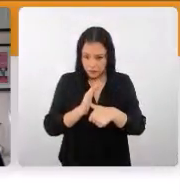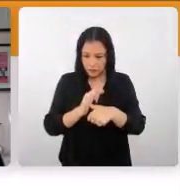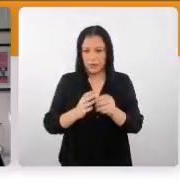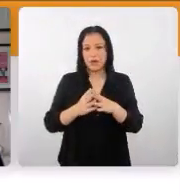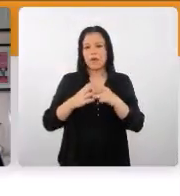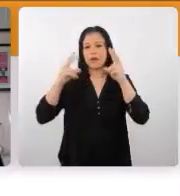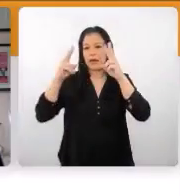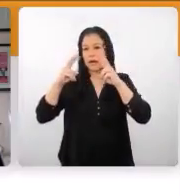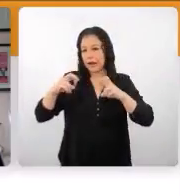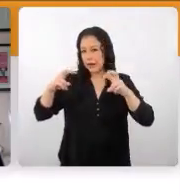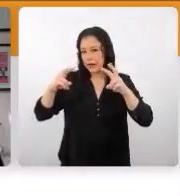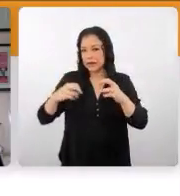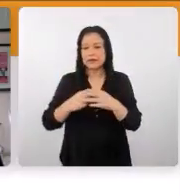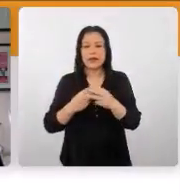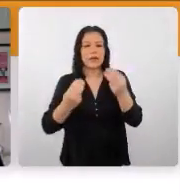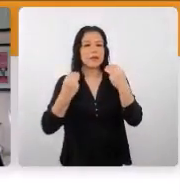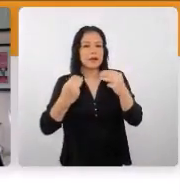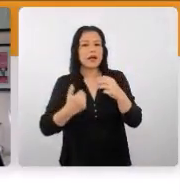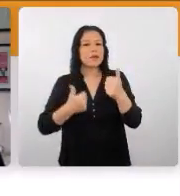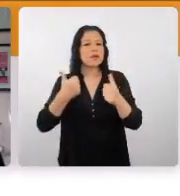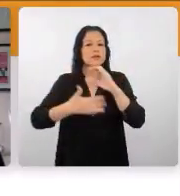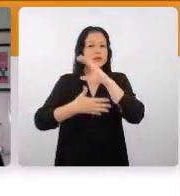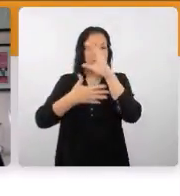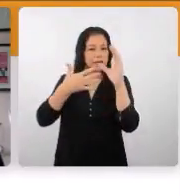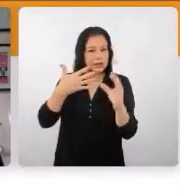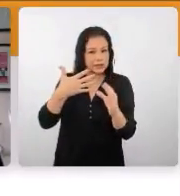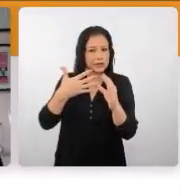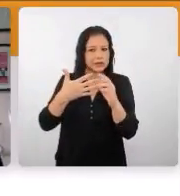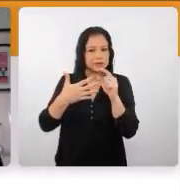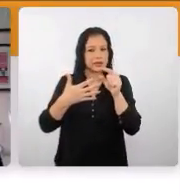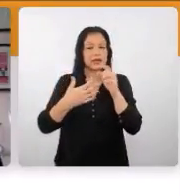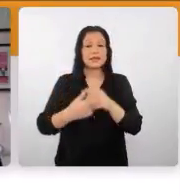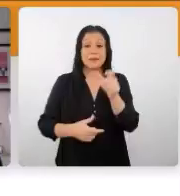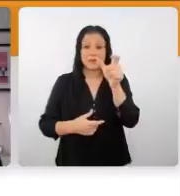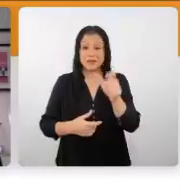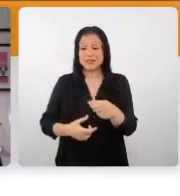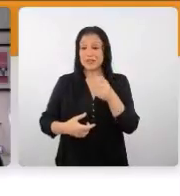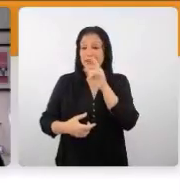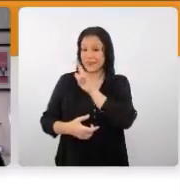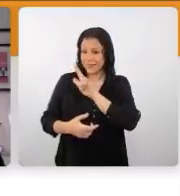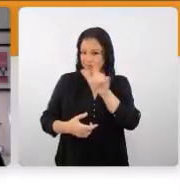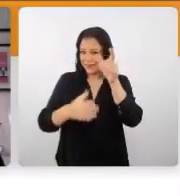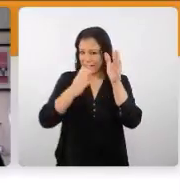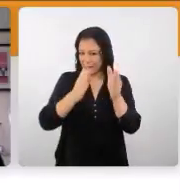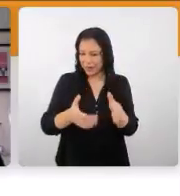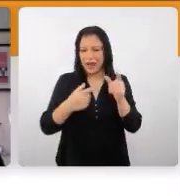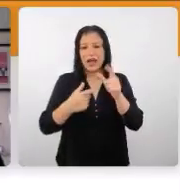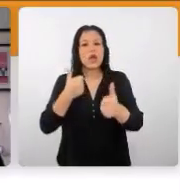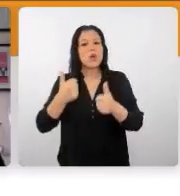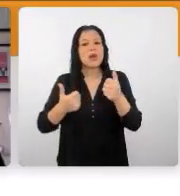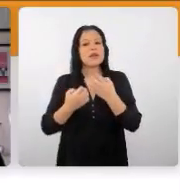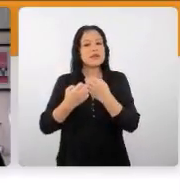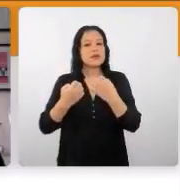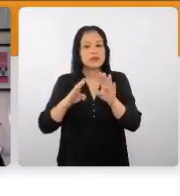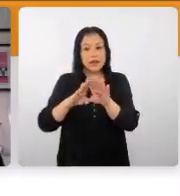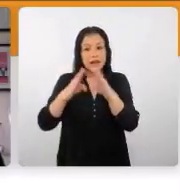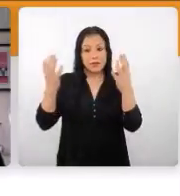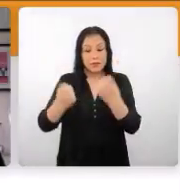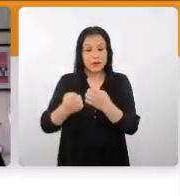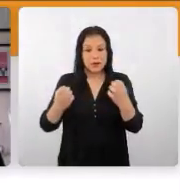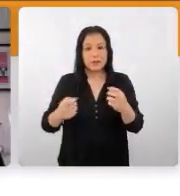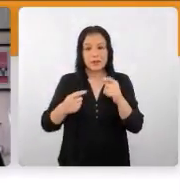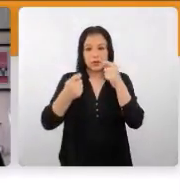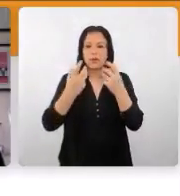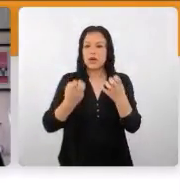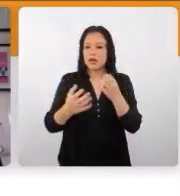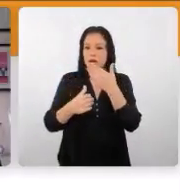poco analizado el mercado, las características de este viajero, de cuáles son los segmentos que se están reactivando, quería compartir